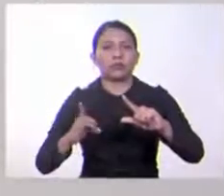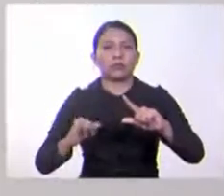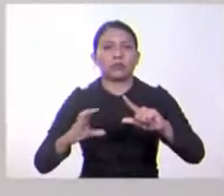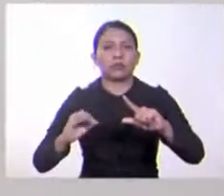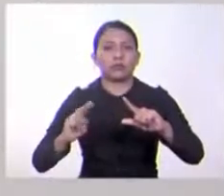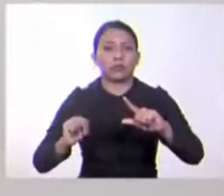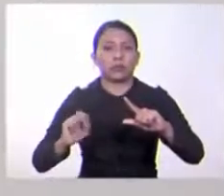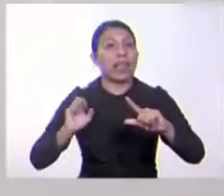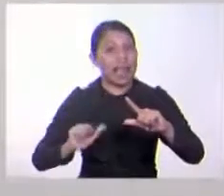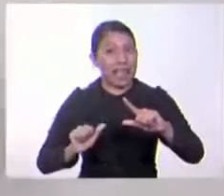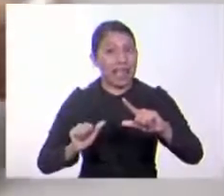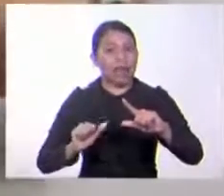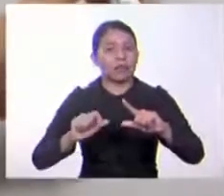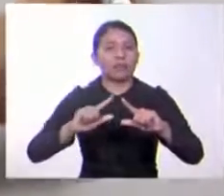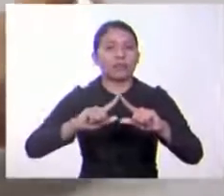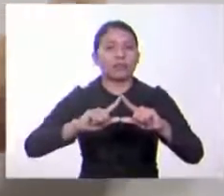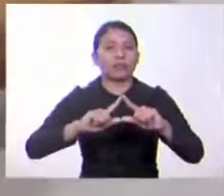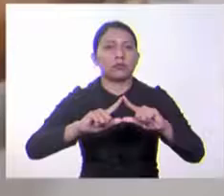La pregunta es,